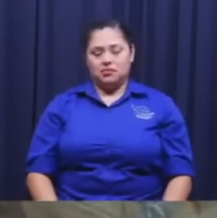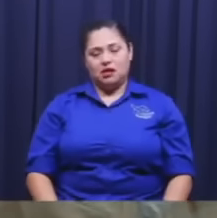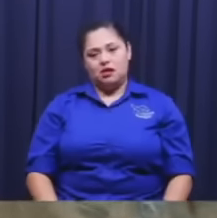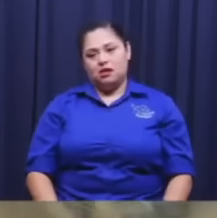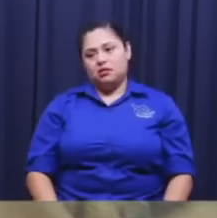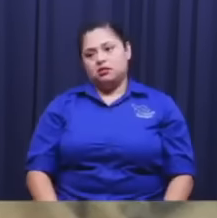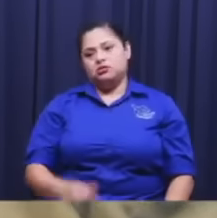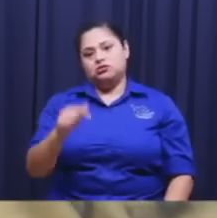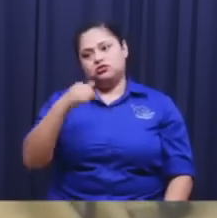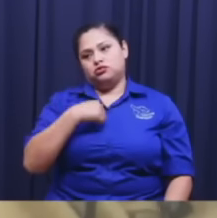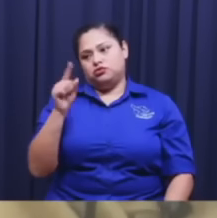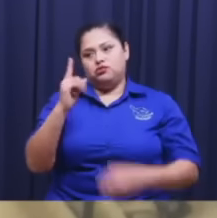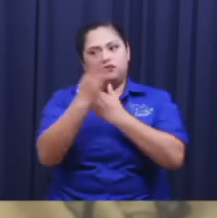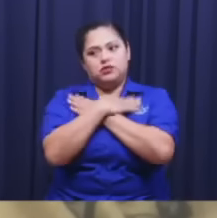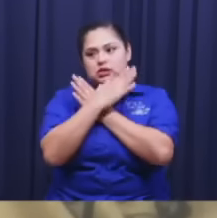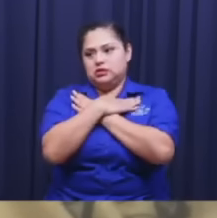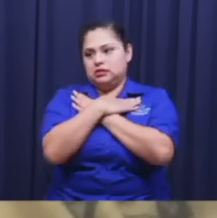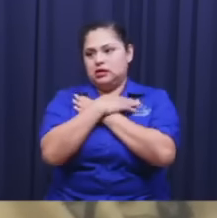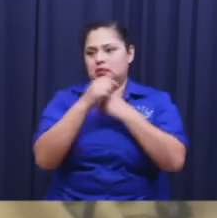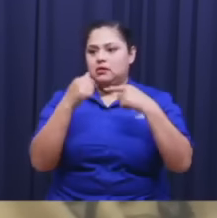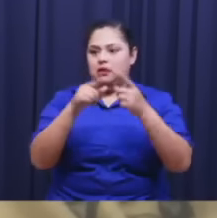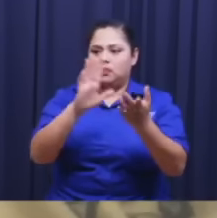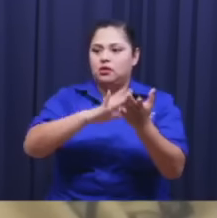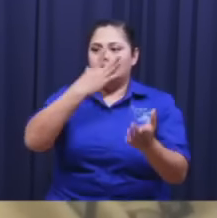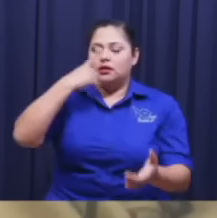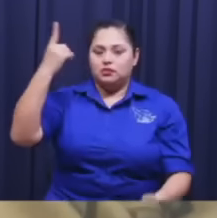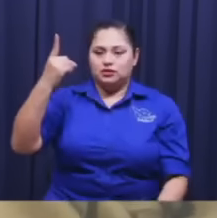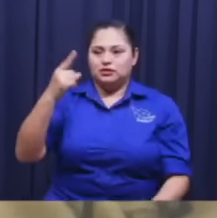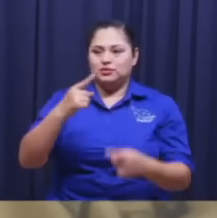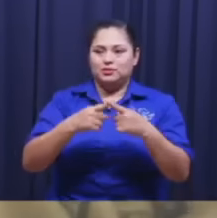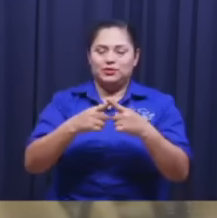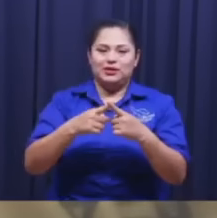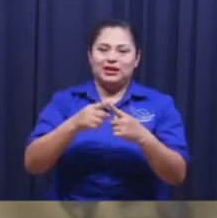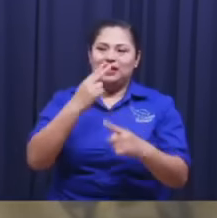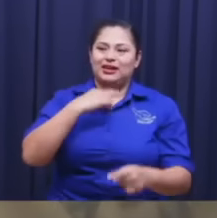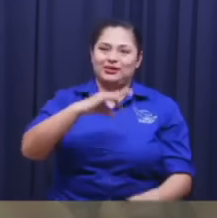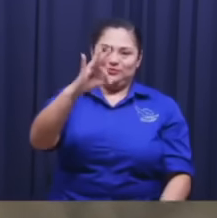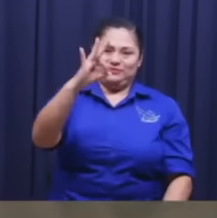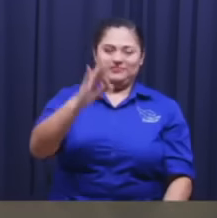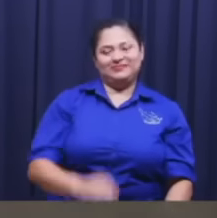Pues no te voy a felicitar, pero gloria a Dios por el chiris, ¿eh?